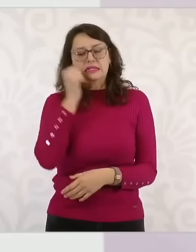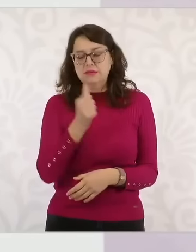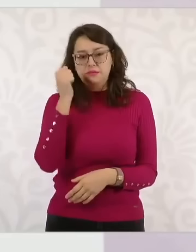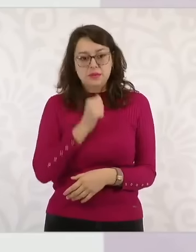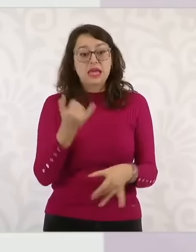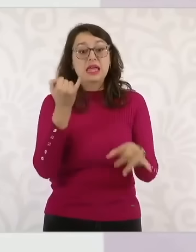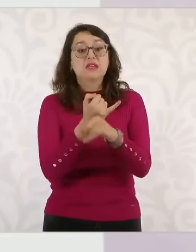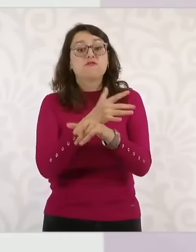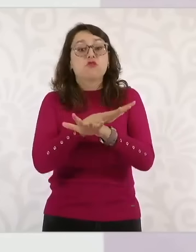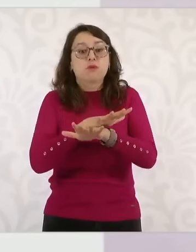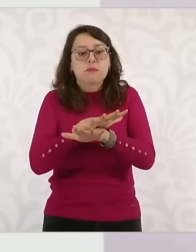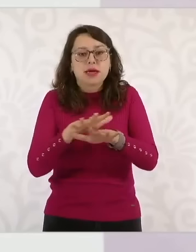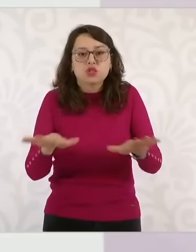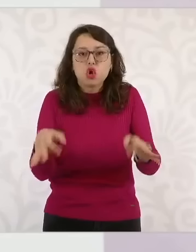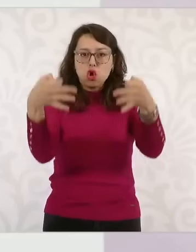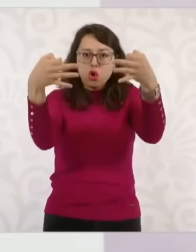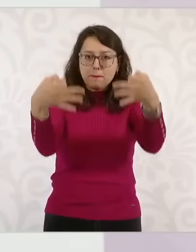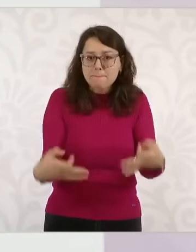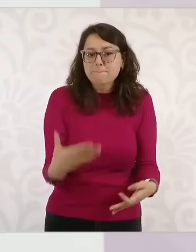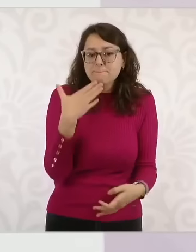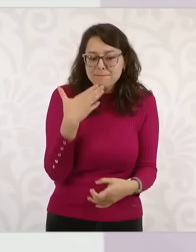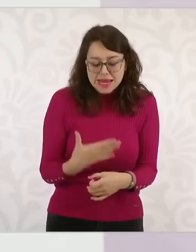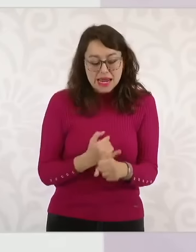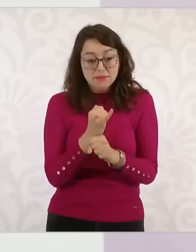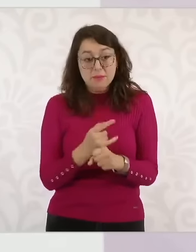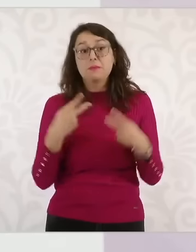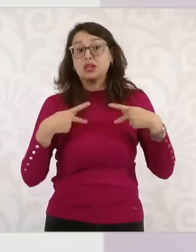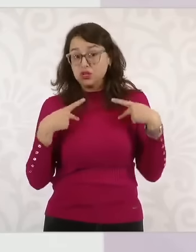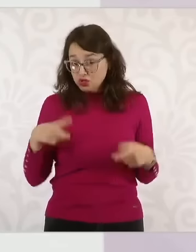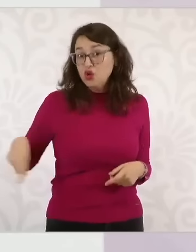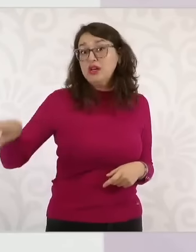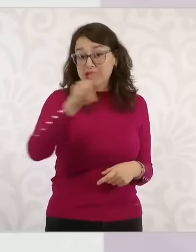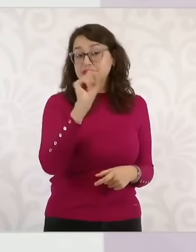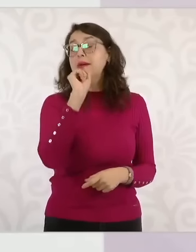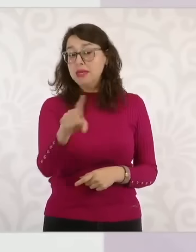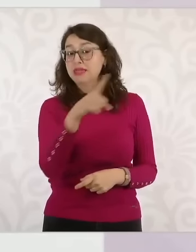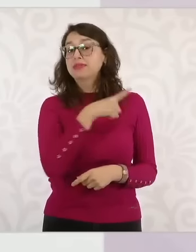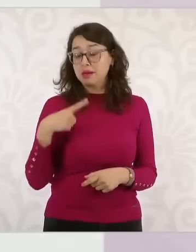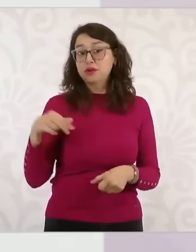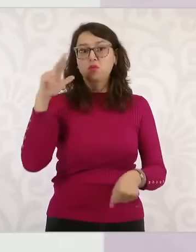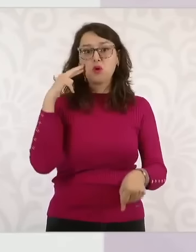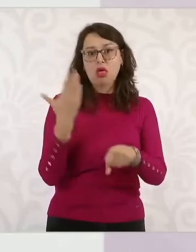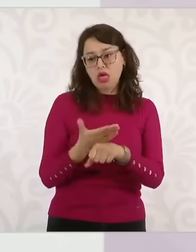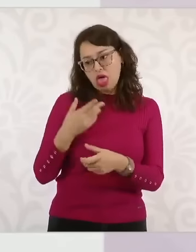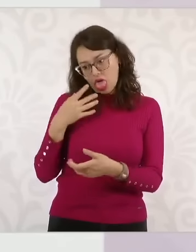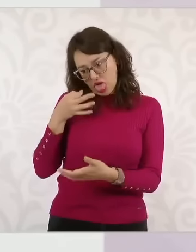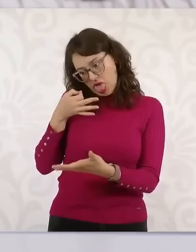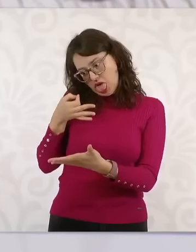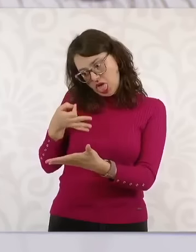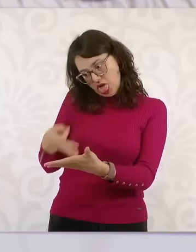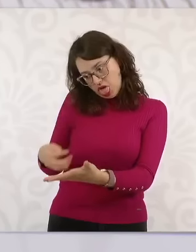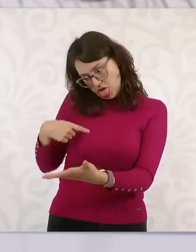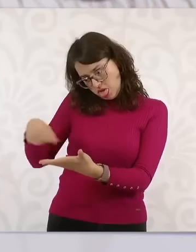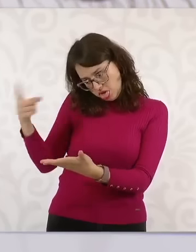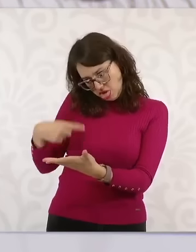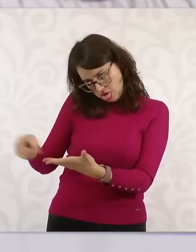la información, que la gente se haga responsable de lo que está viendo y que nosotros